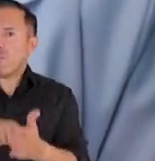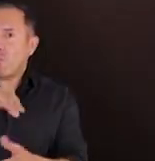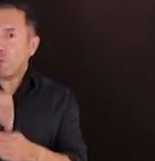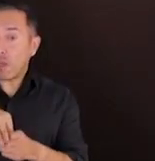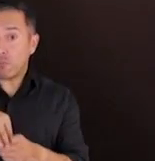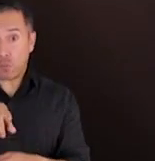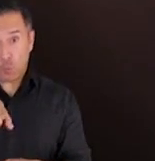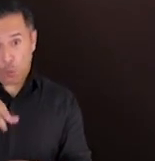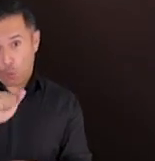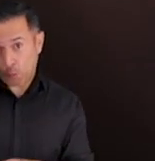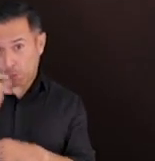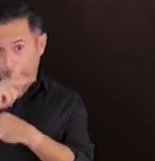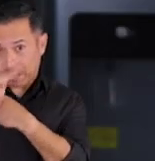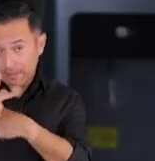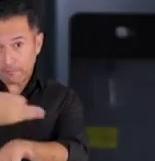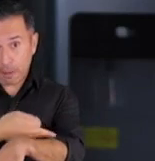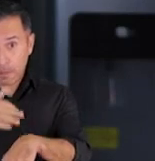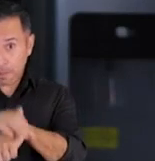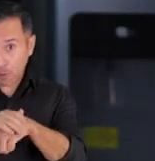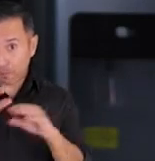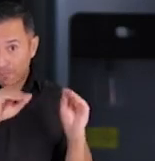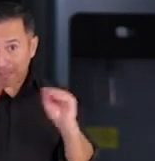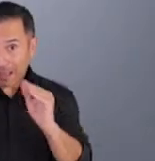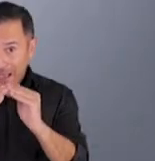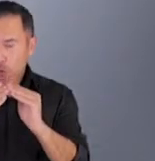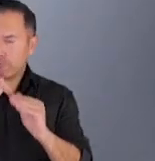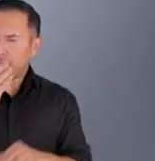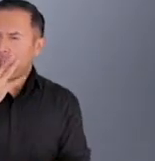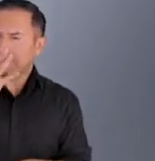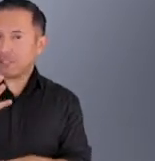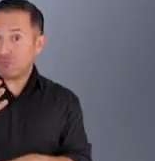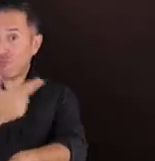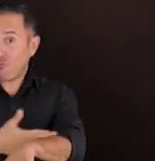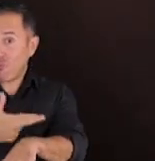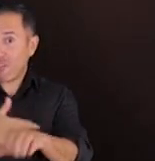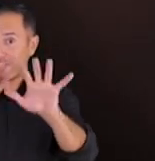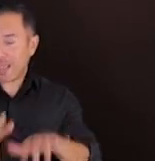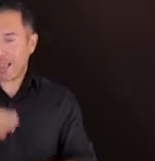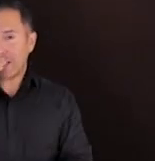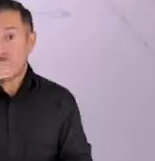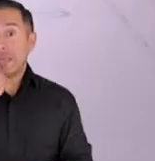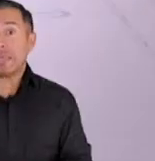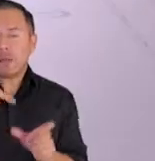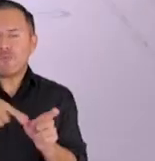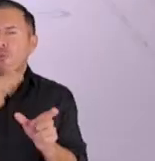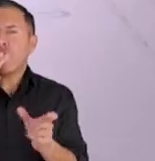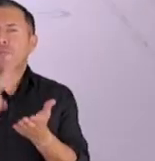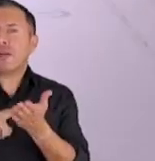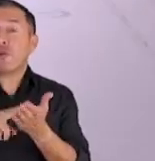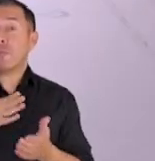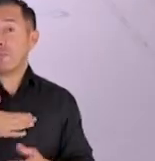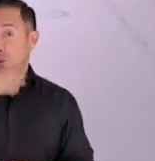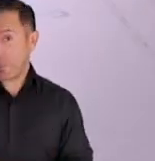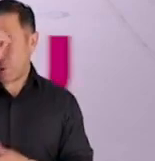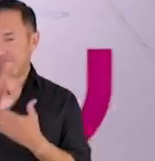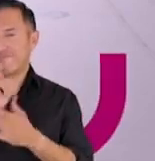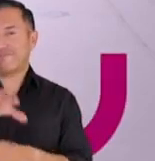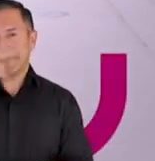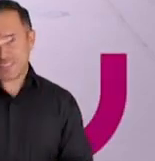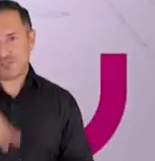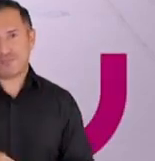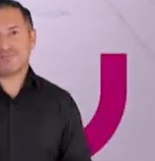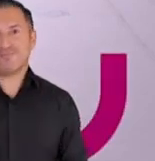votar. Si tienes familiares o amigos que vivan en el extranjero, diles que tramiten su INE. Es gratis. Mi INE es valioso porque es mi